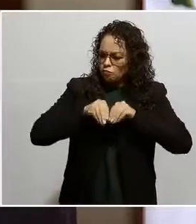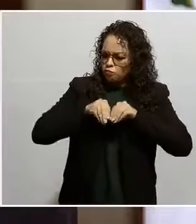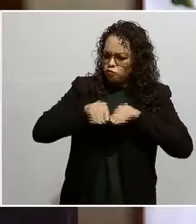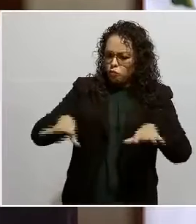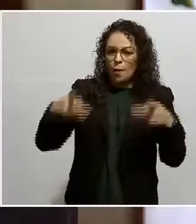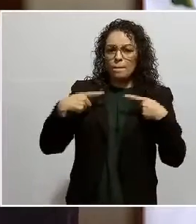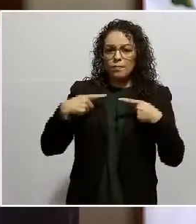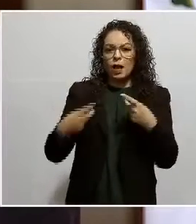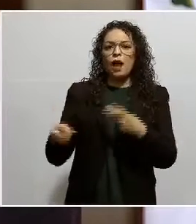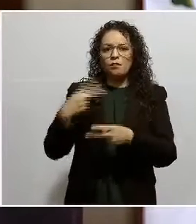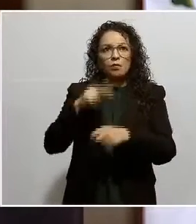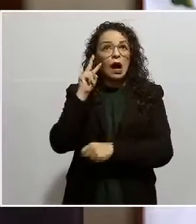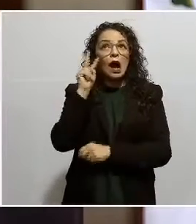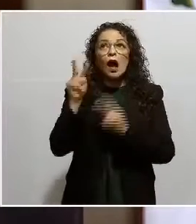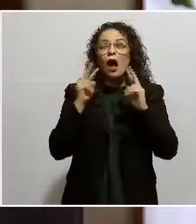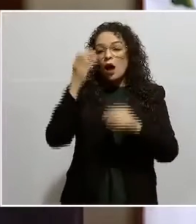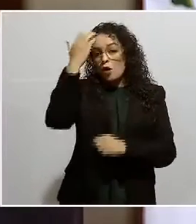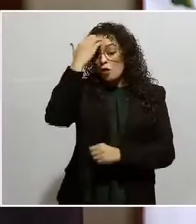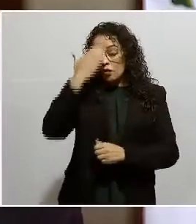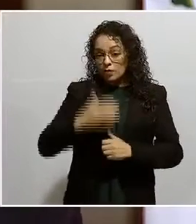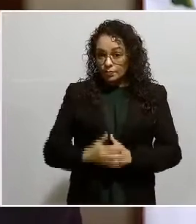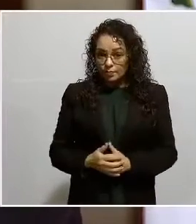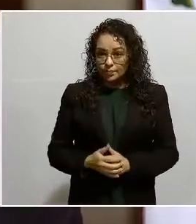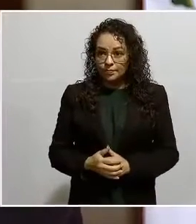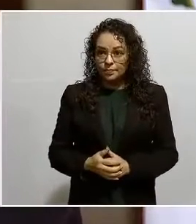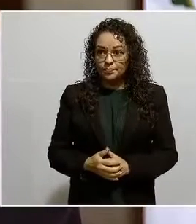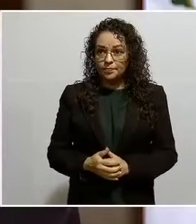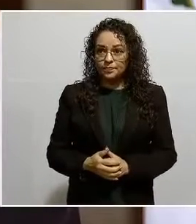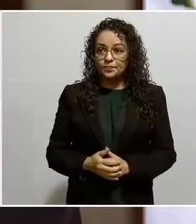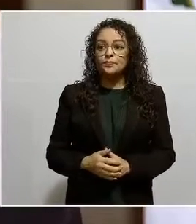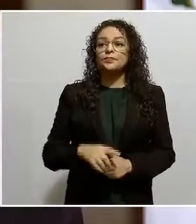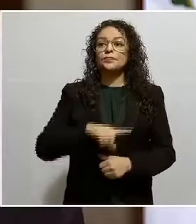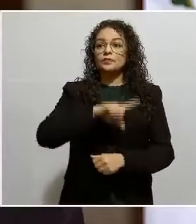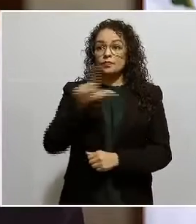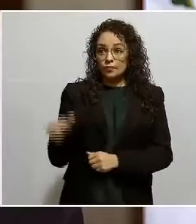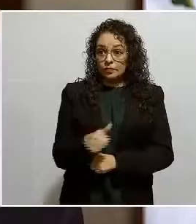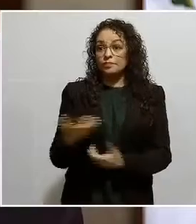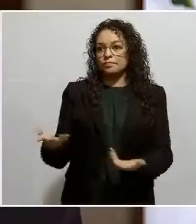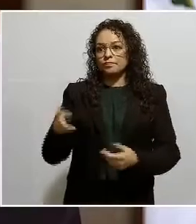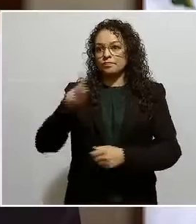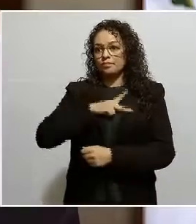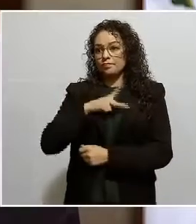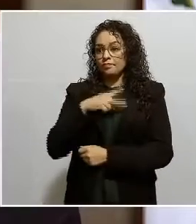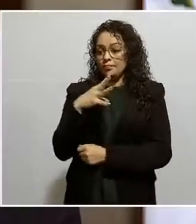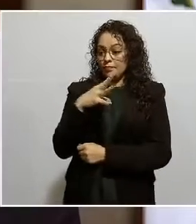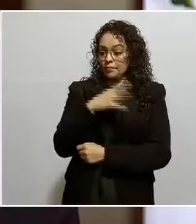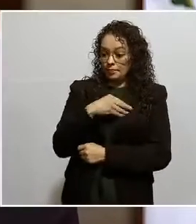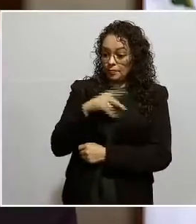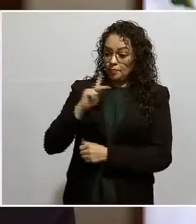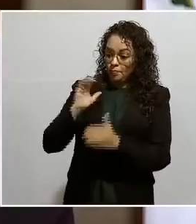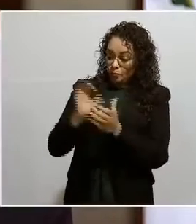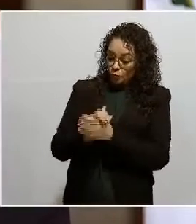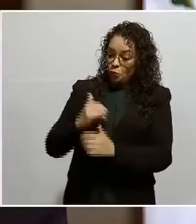Además, bien sabemos mi mujer, mis hijos y yo,